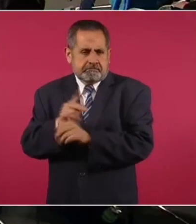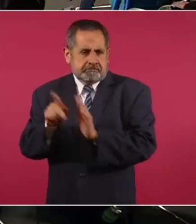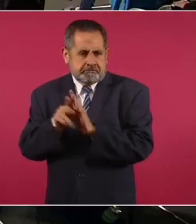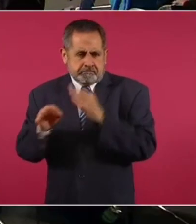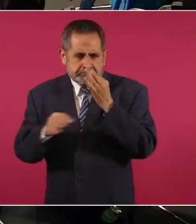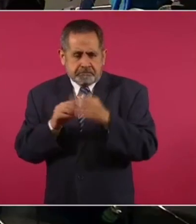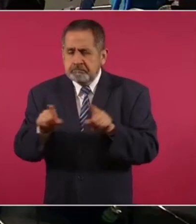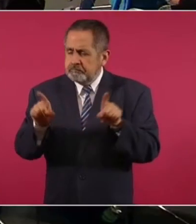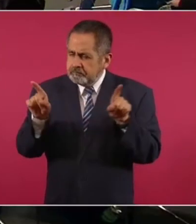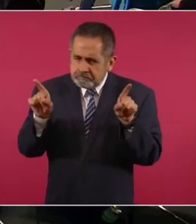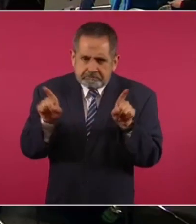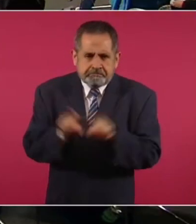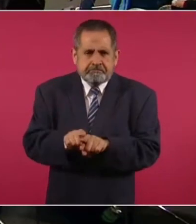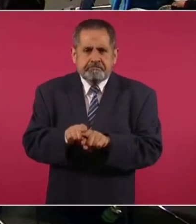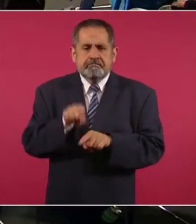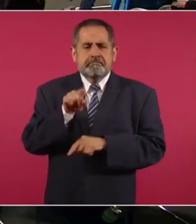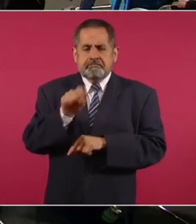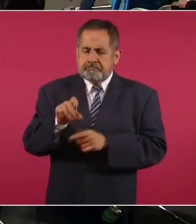Lo mismo,